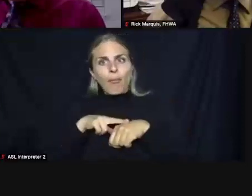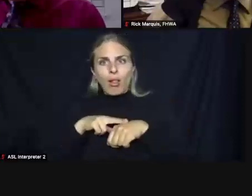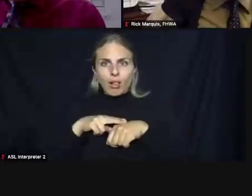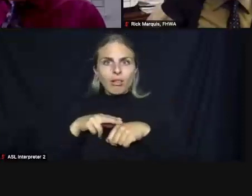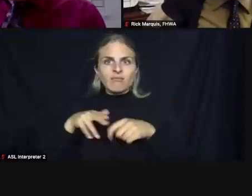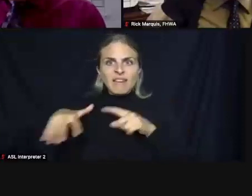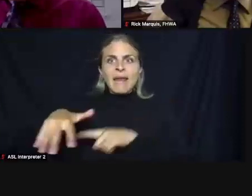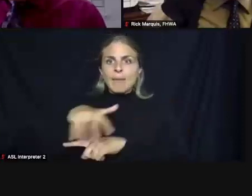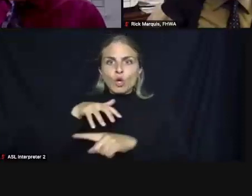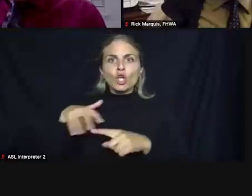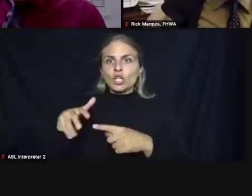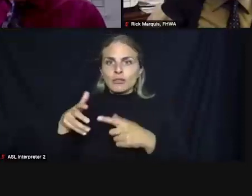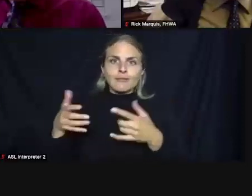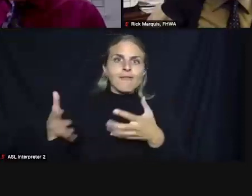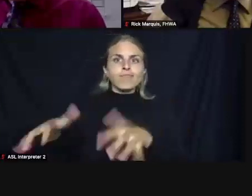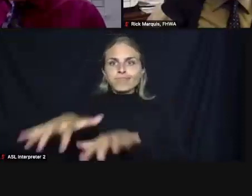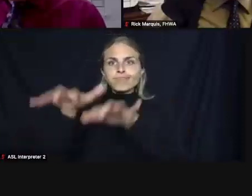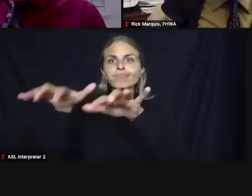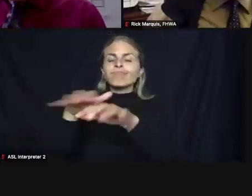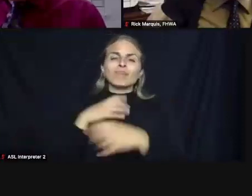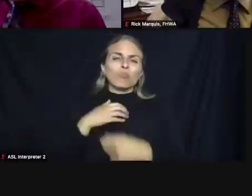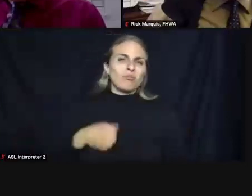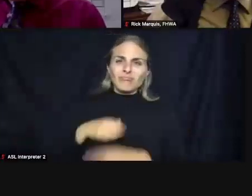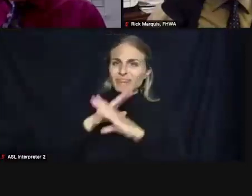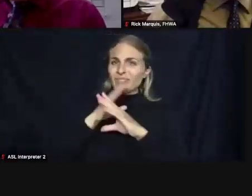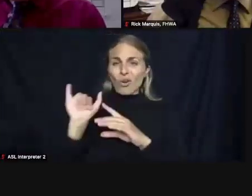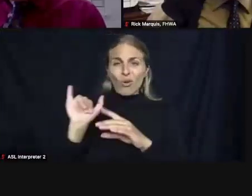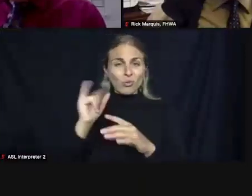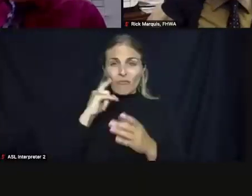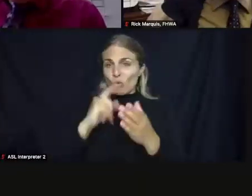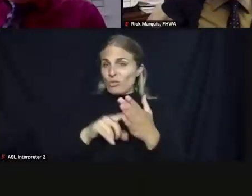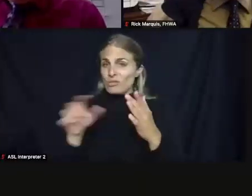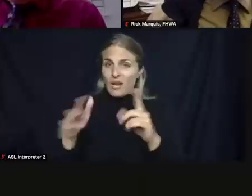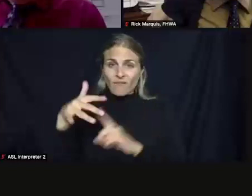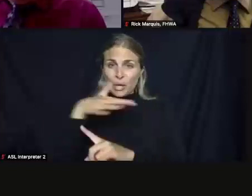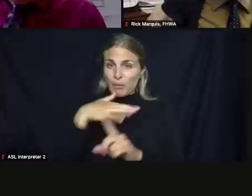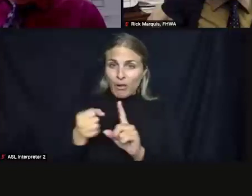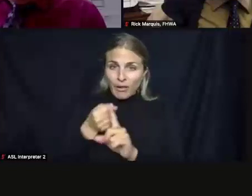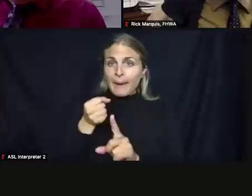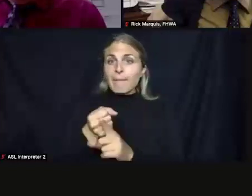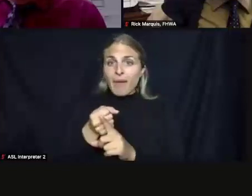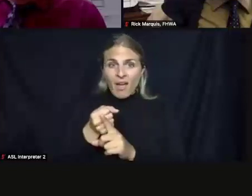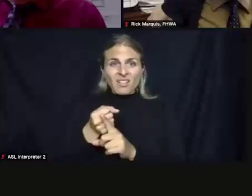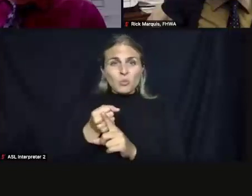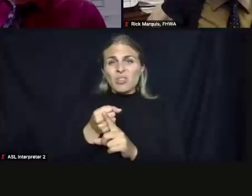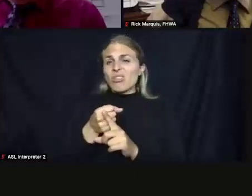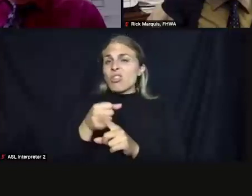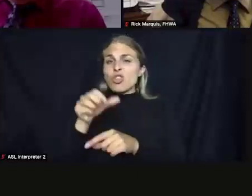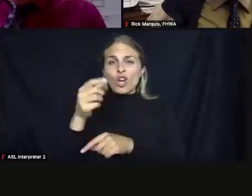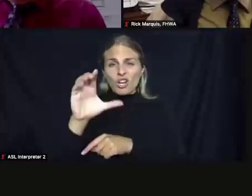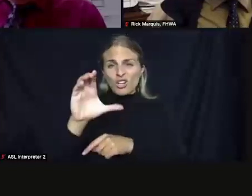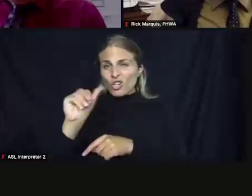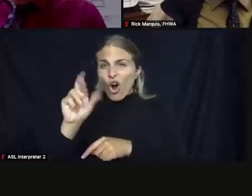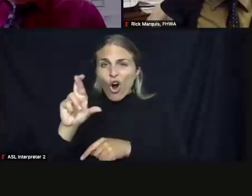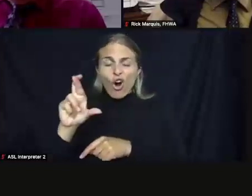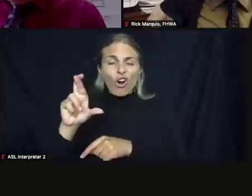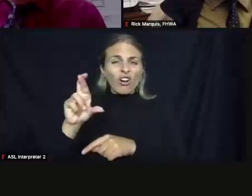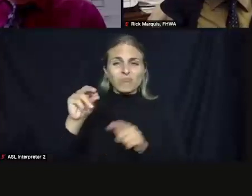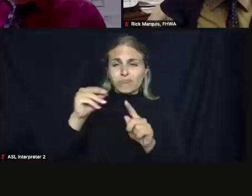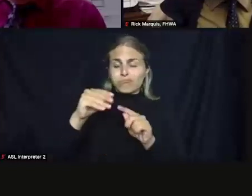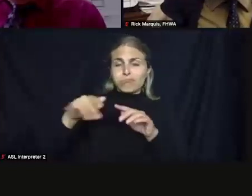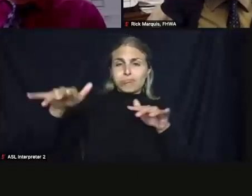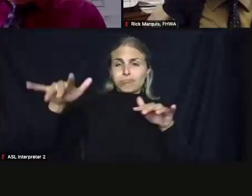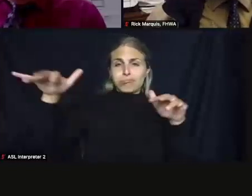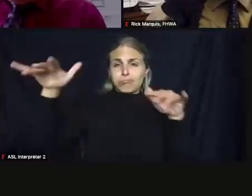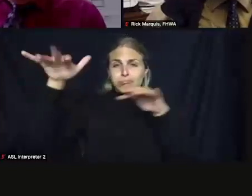factores van a estar impactados. Y el impacto medioambiental también,